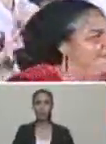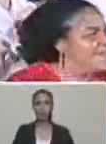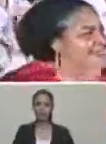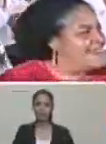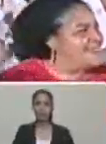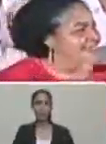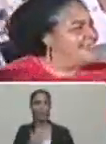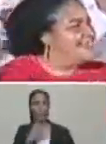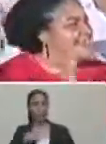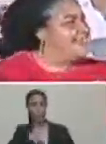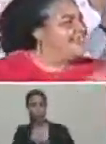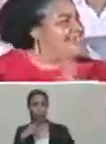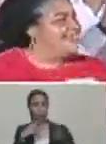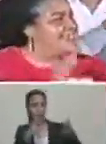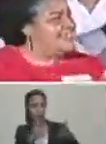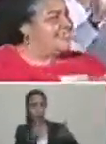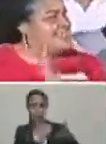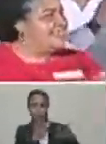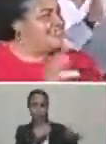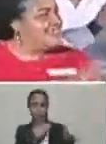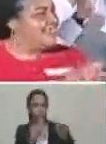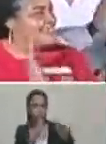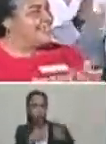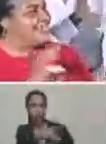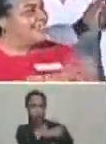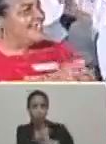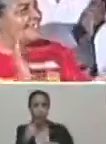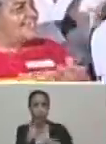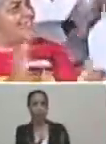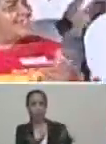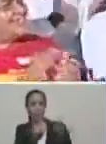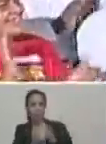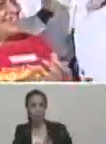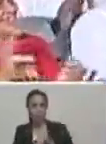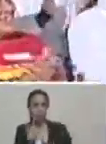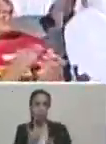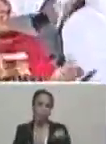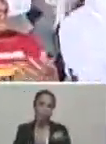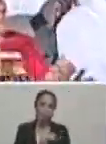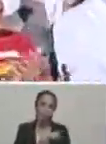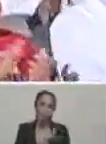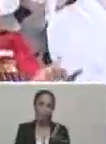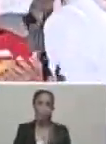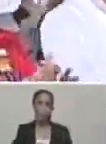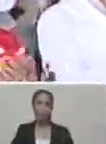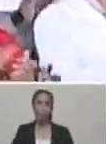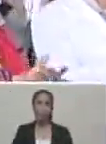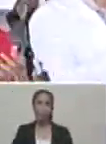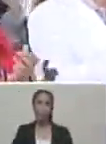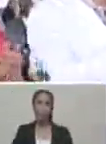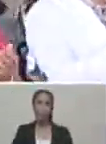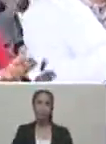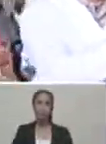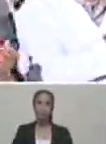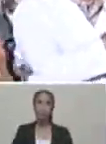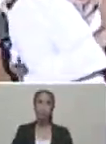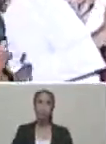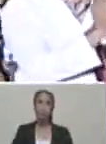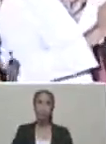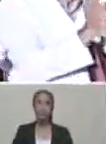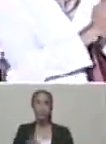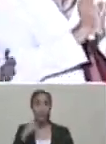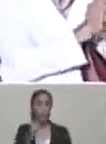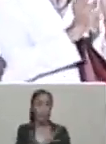Venezuela, como comandante en jefe de la Fuerza Revolucionaria de Venezuela. Y lo que usted tiene que tener